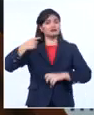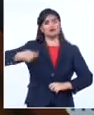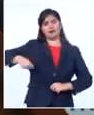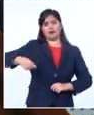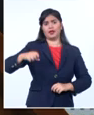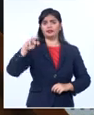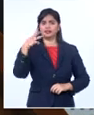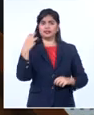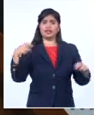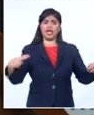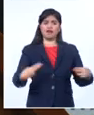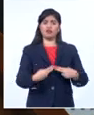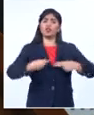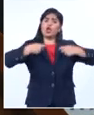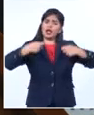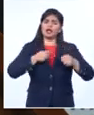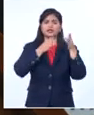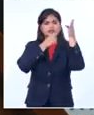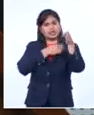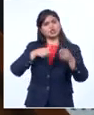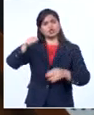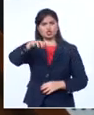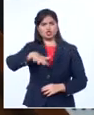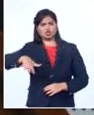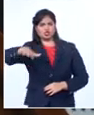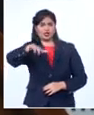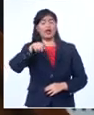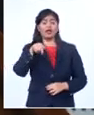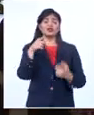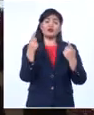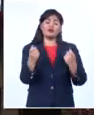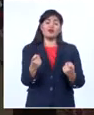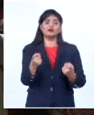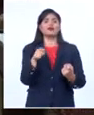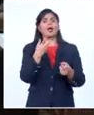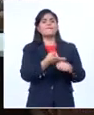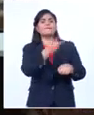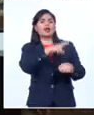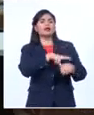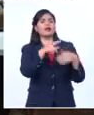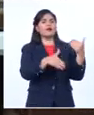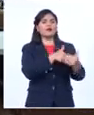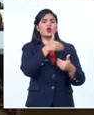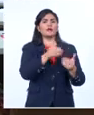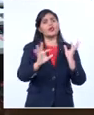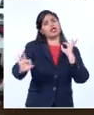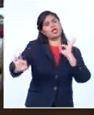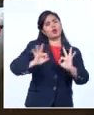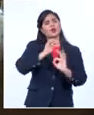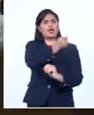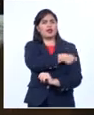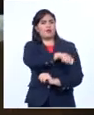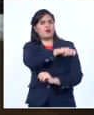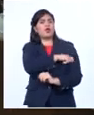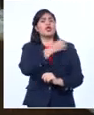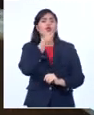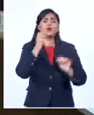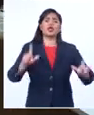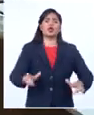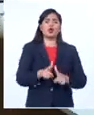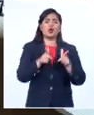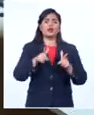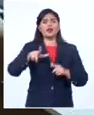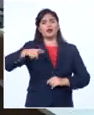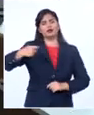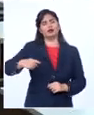Legalidad, Derechos, Sociedad, favorece buenas prácticas para prevenir problemáticas regionales vinculadas al